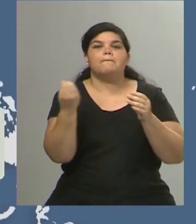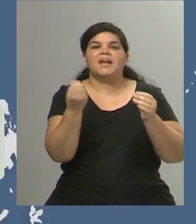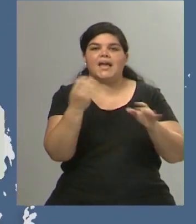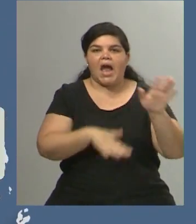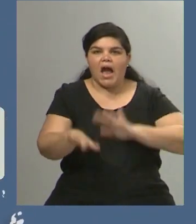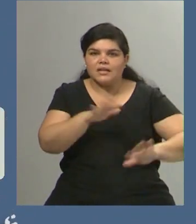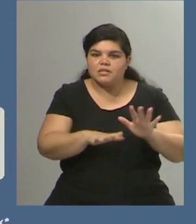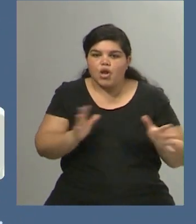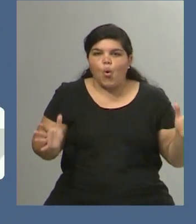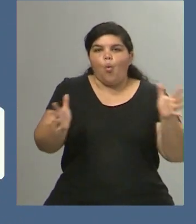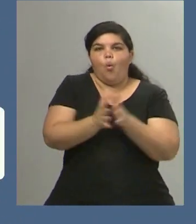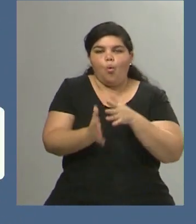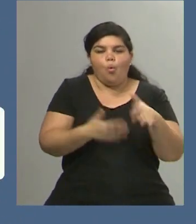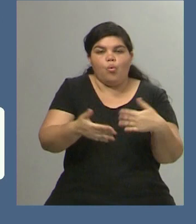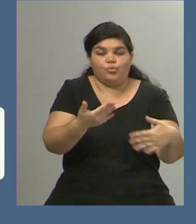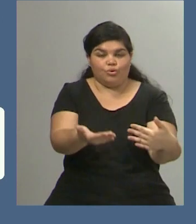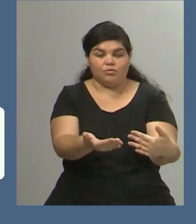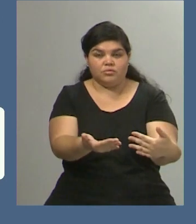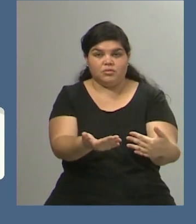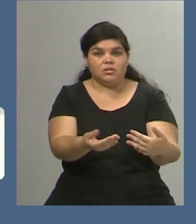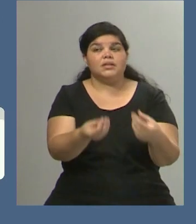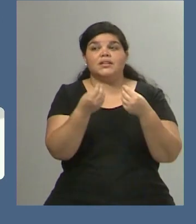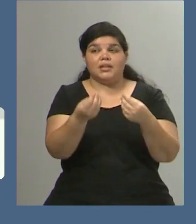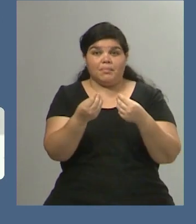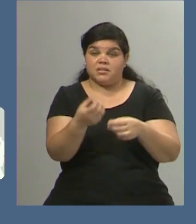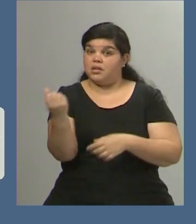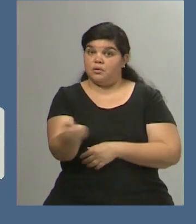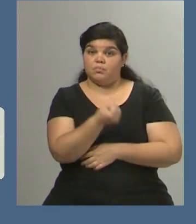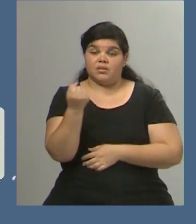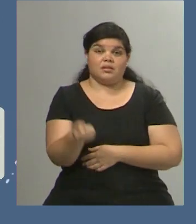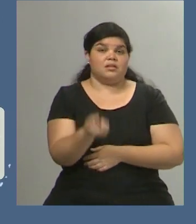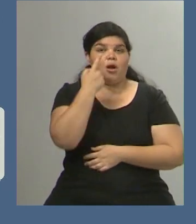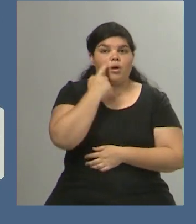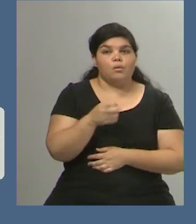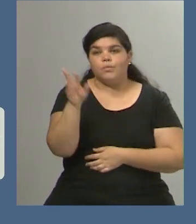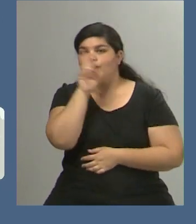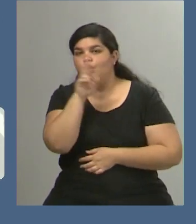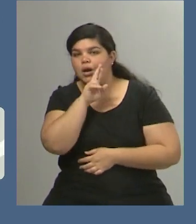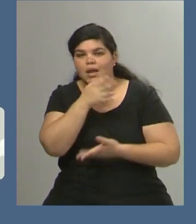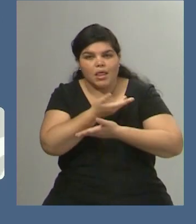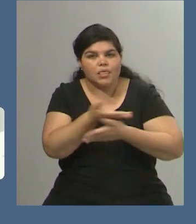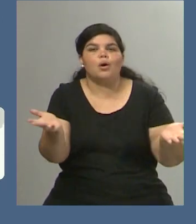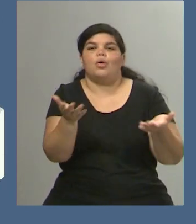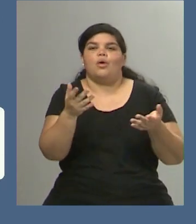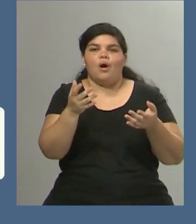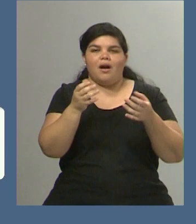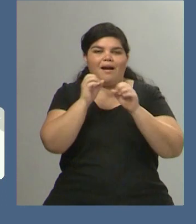cuando uno forma gente, trata de que lo tengan claro los chicos y las chicas del vamos, si uno quiere